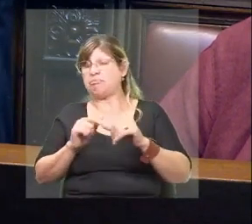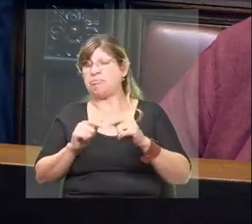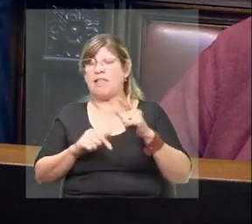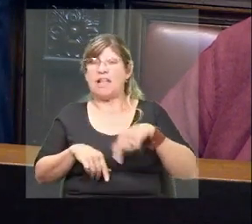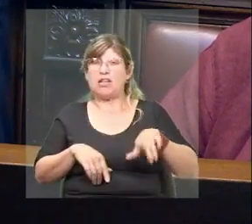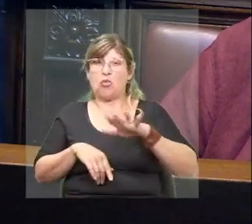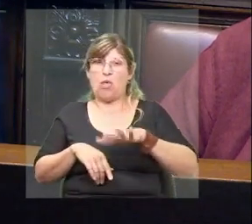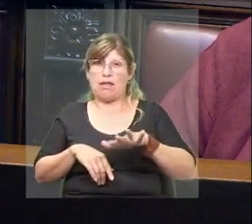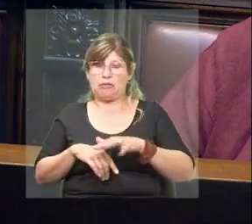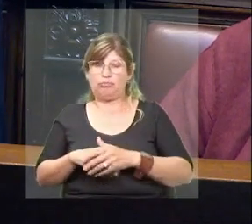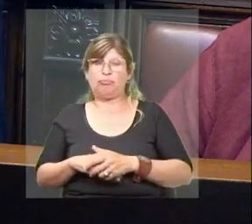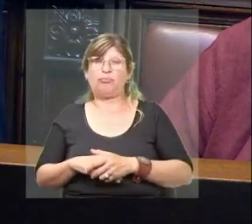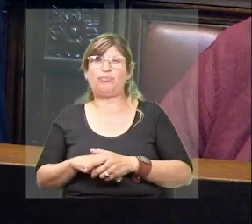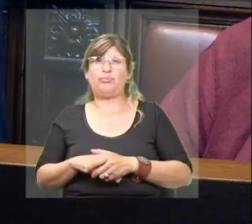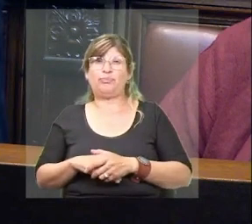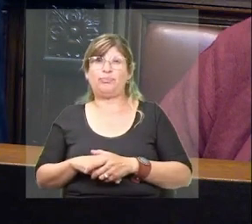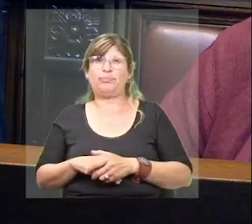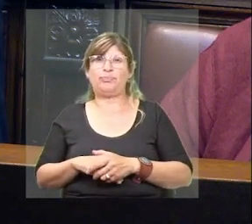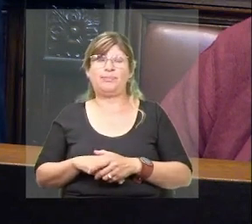ciudadana.